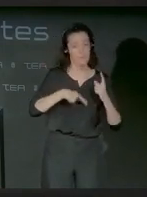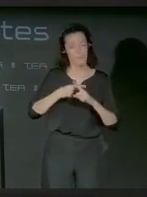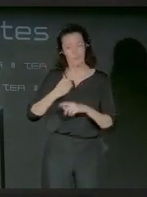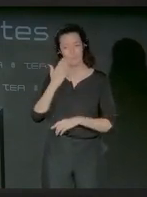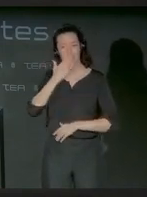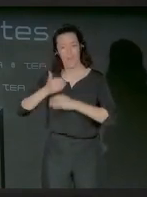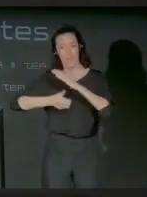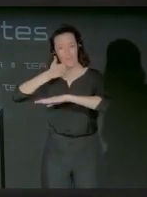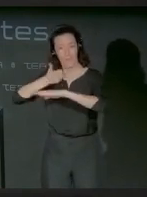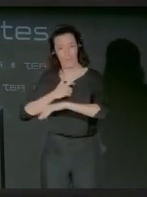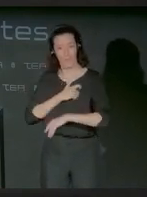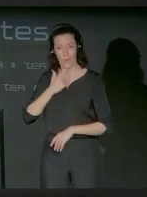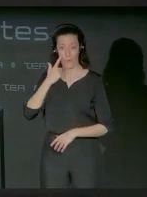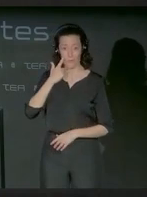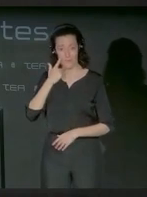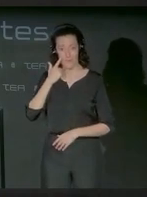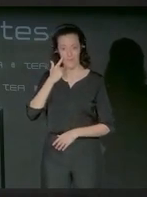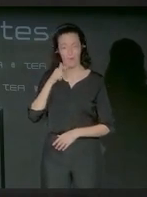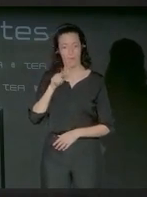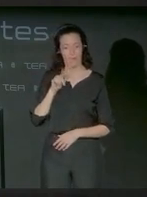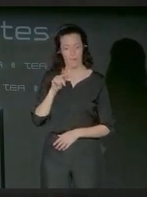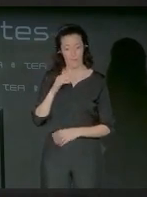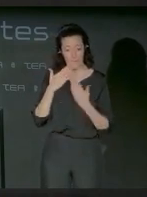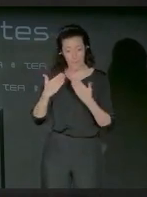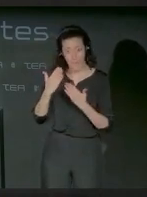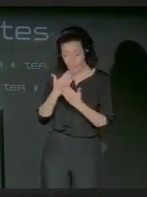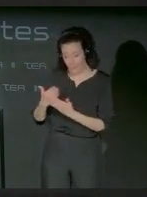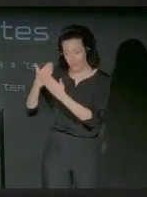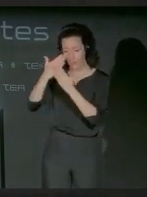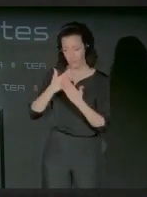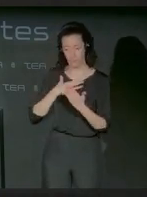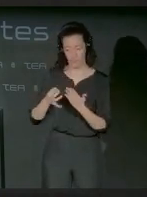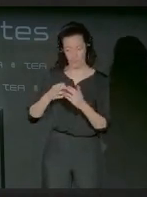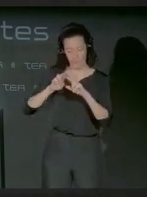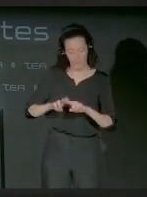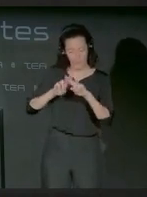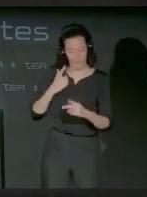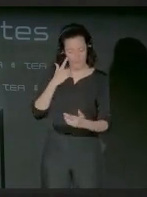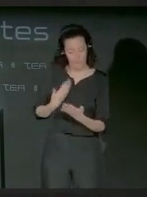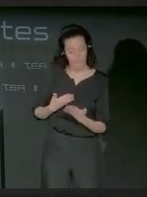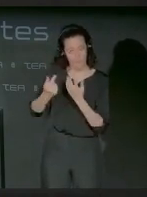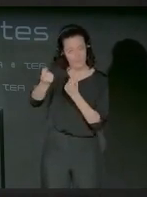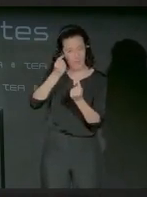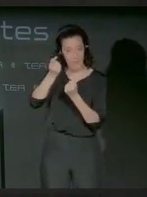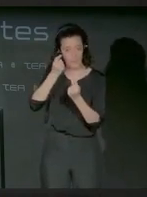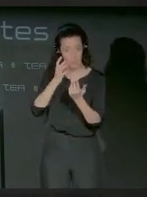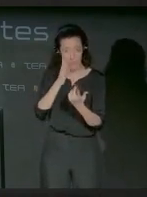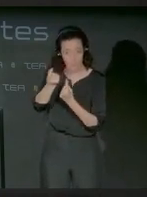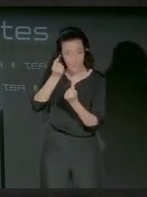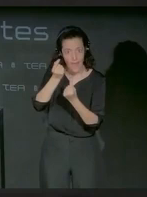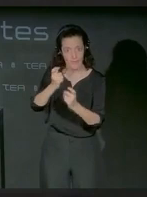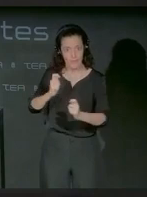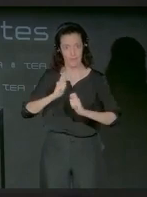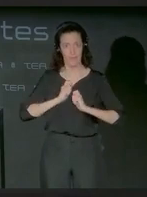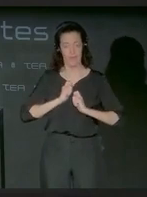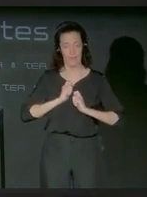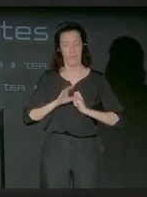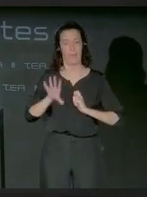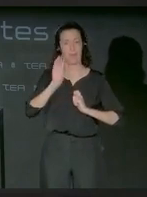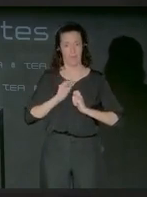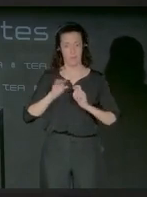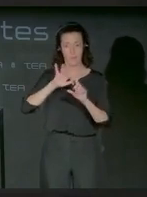certero del sector y con datos los datos son fundamentales para reflejar la situación en la que se encuentra el sector del videojuego